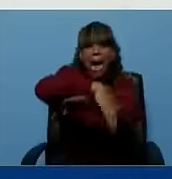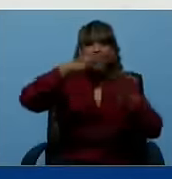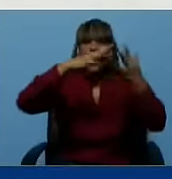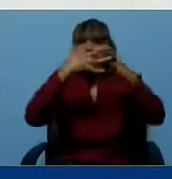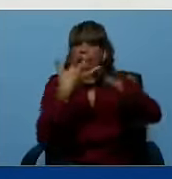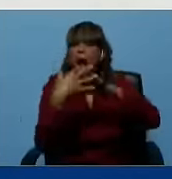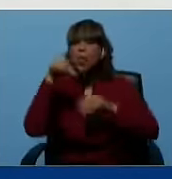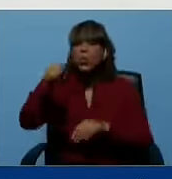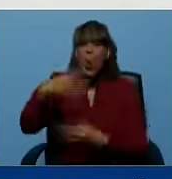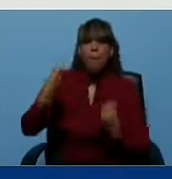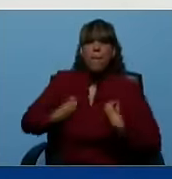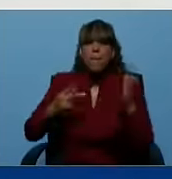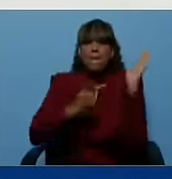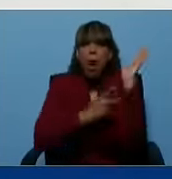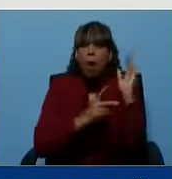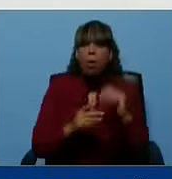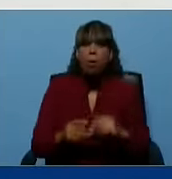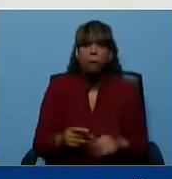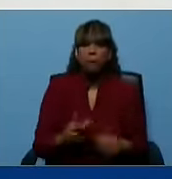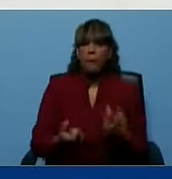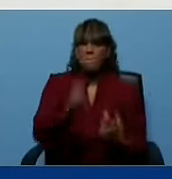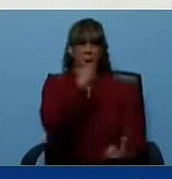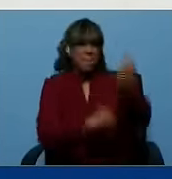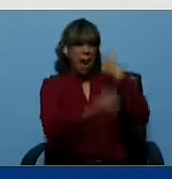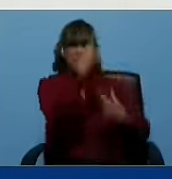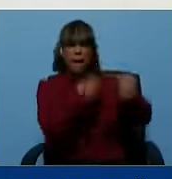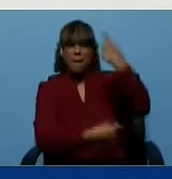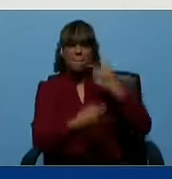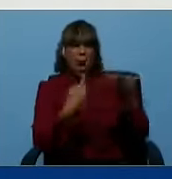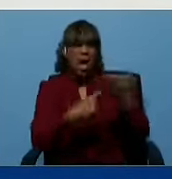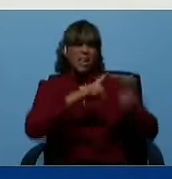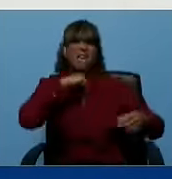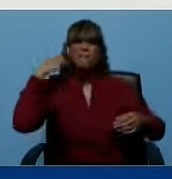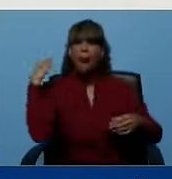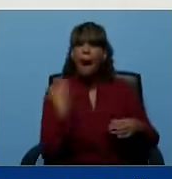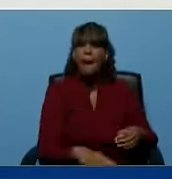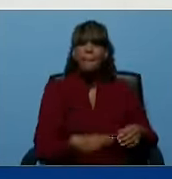tal. Y lo bombardean. Te vamos a matar a ti,